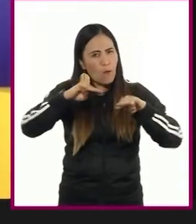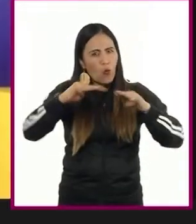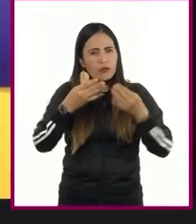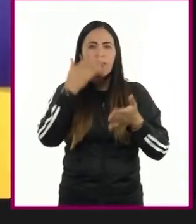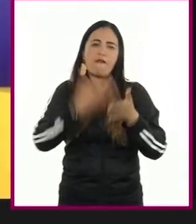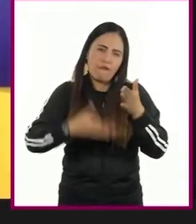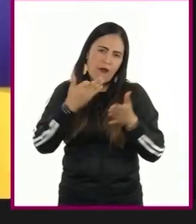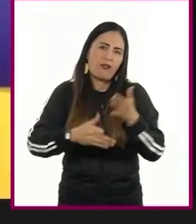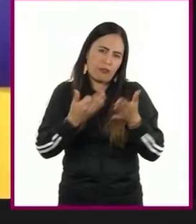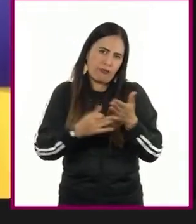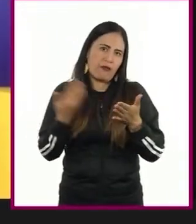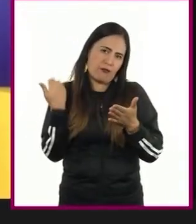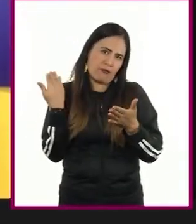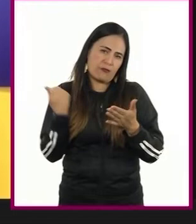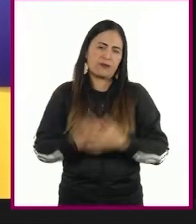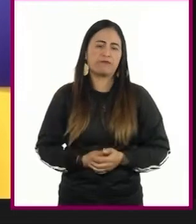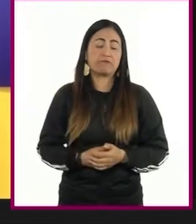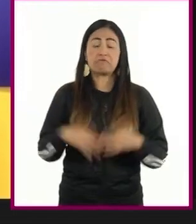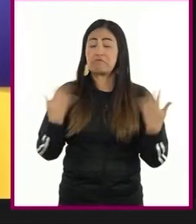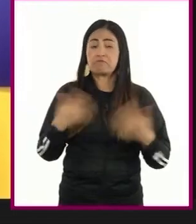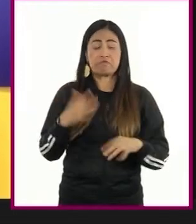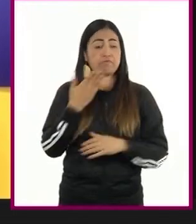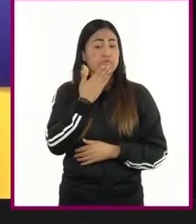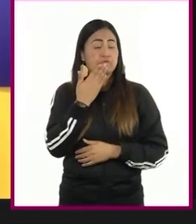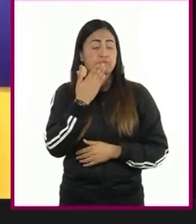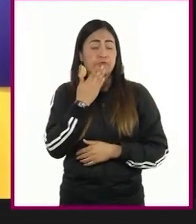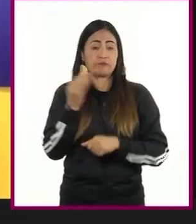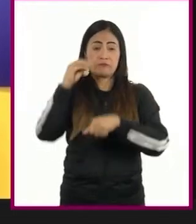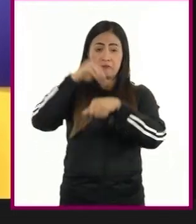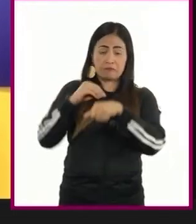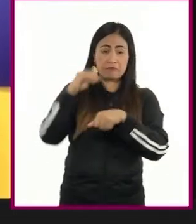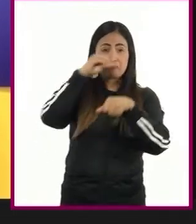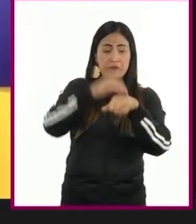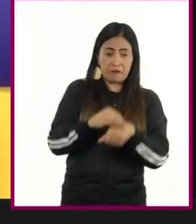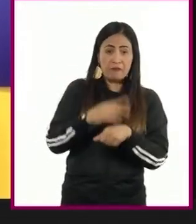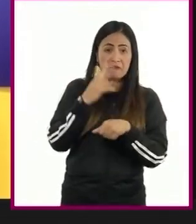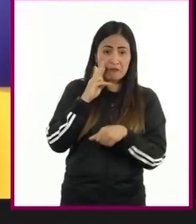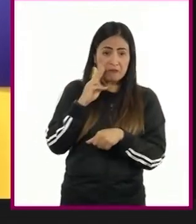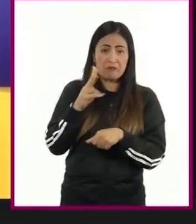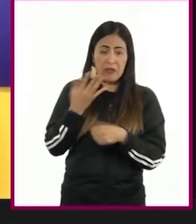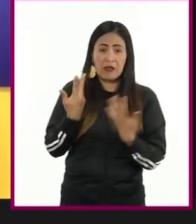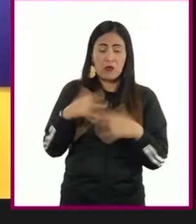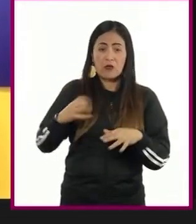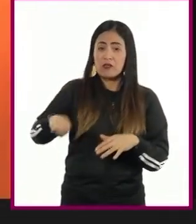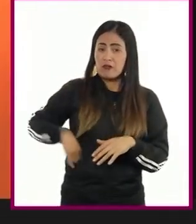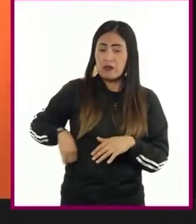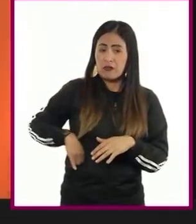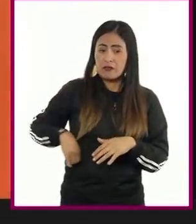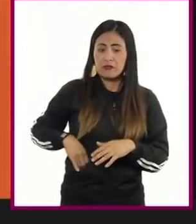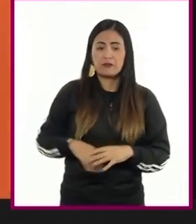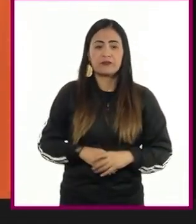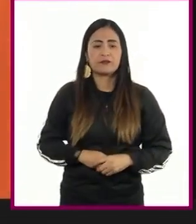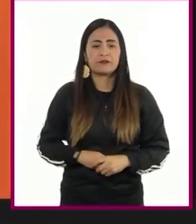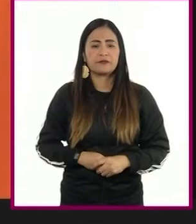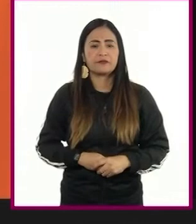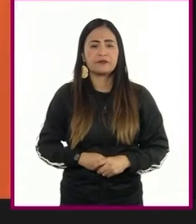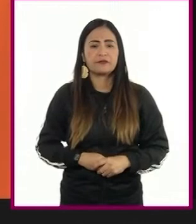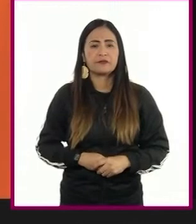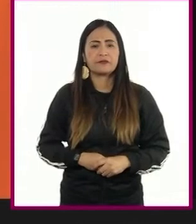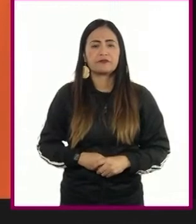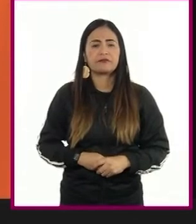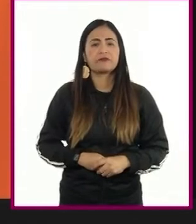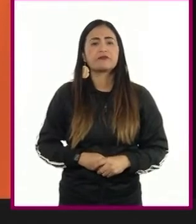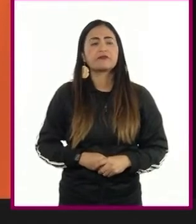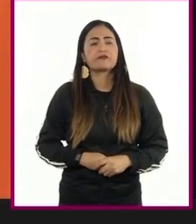emoción conocer todas sus aportaciones. Resulta muy interesante y emocionante escucharlo de usted. Sin duda alguna,